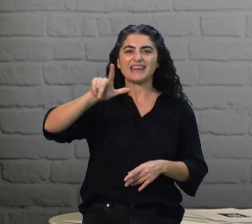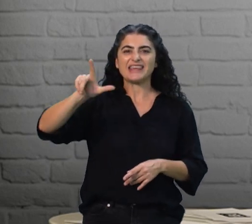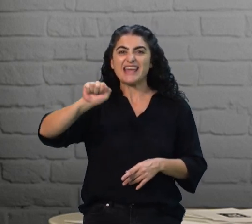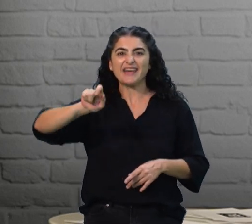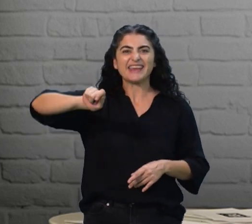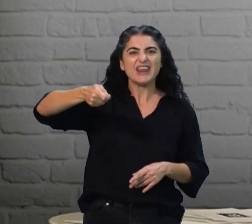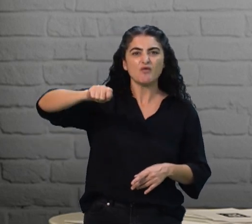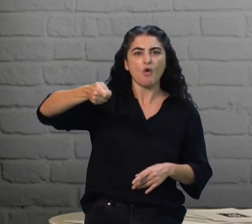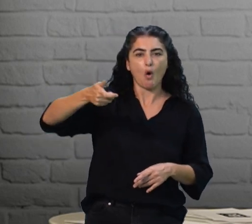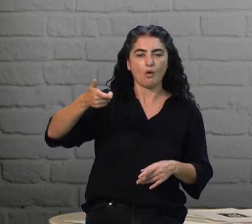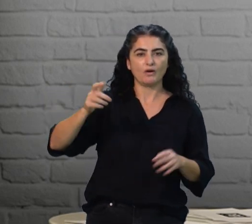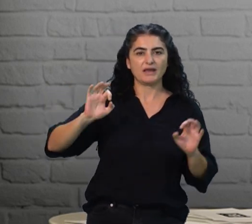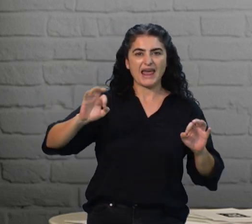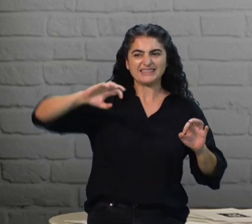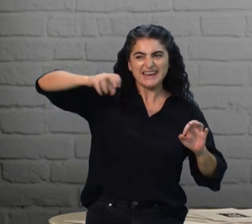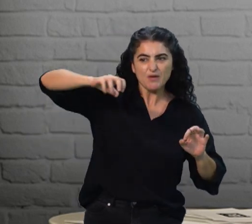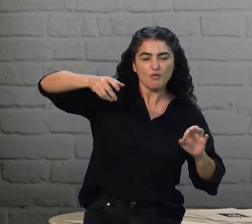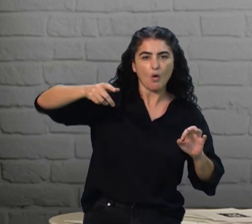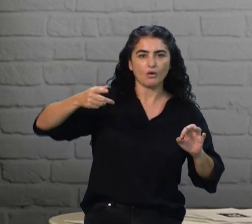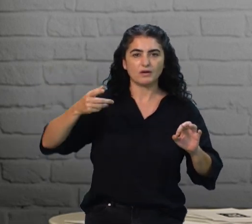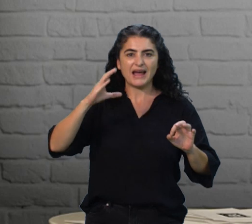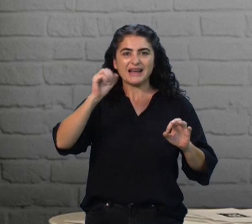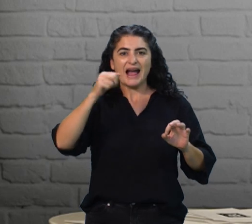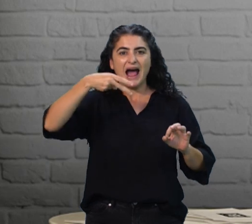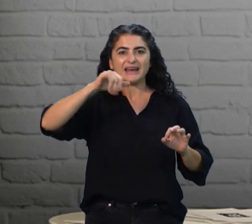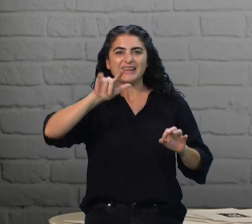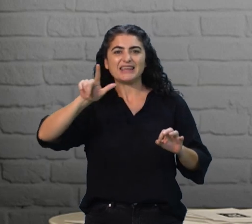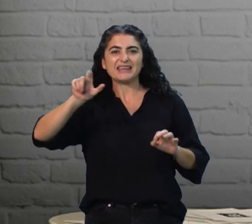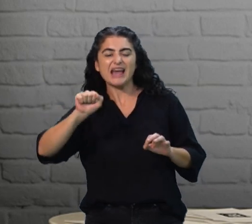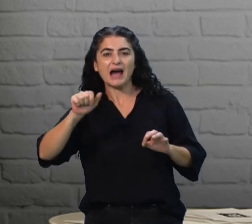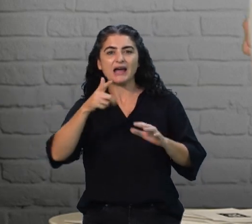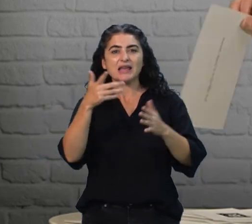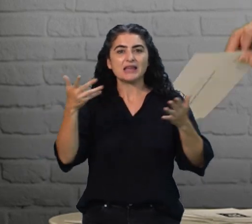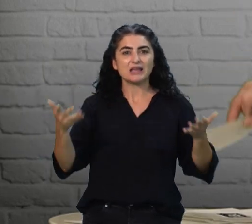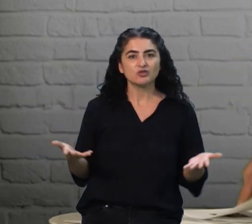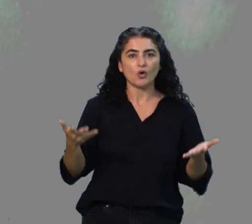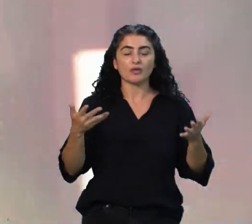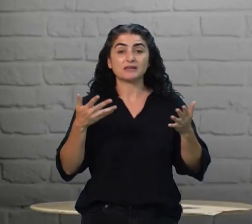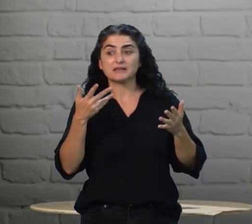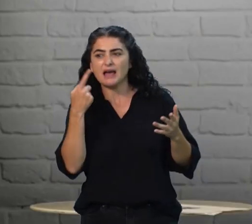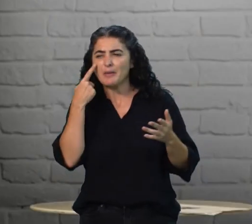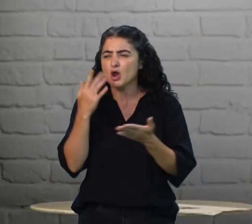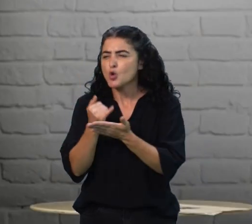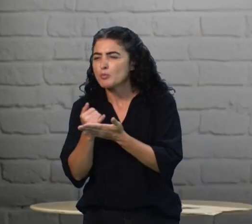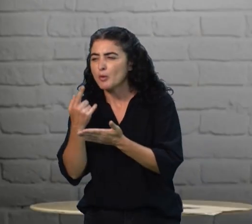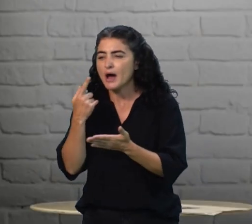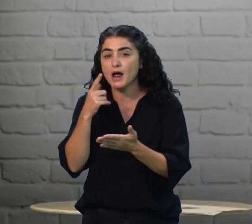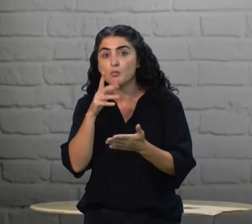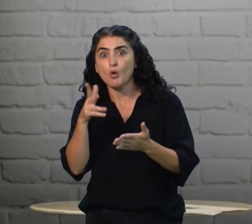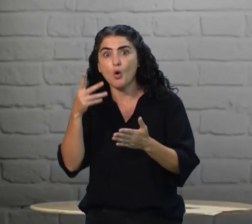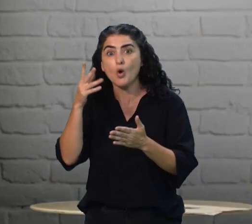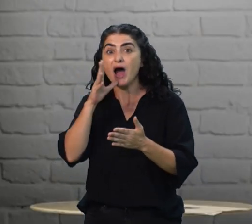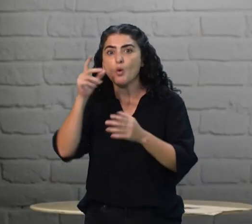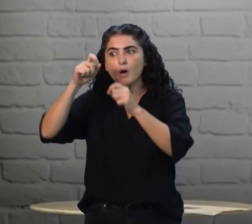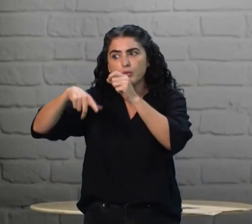habla Aquí siempre la canilla O sea que iríamos a la canilla que seguro que está perdiendo agua Ay pues qué te voy